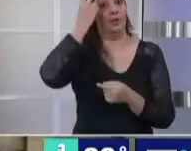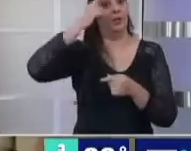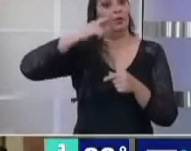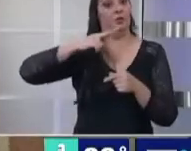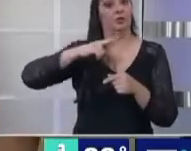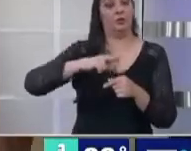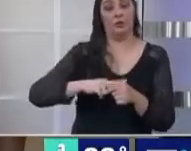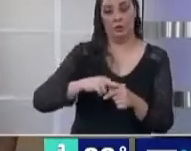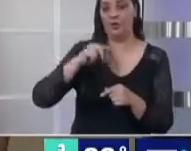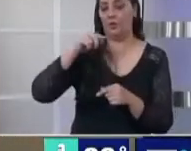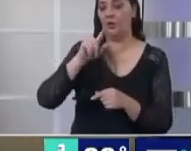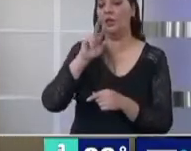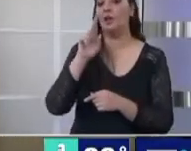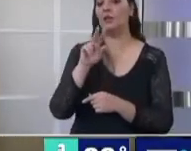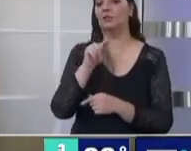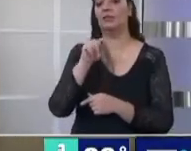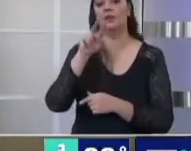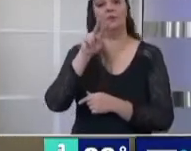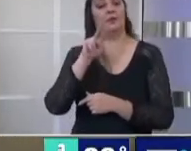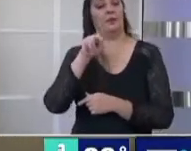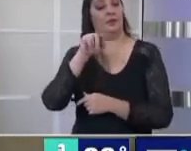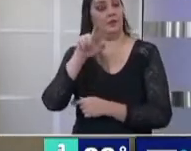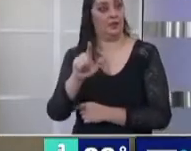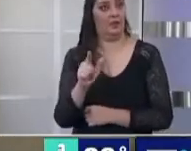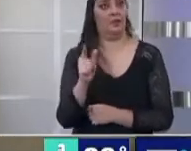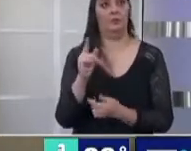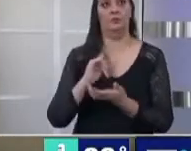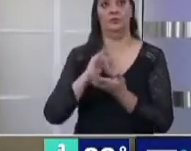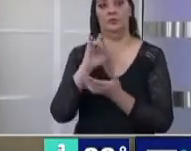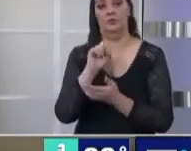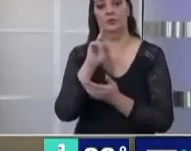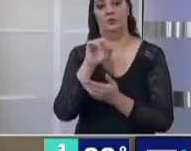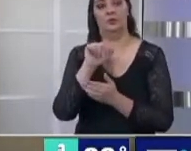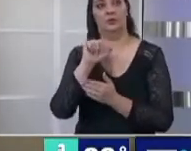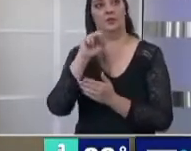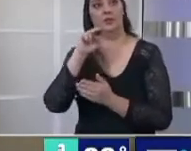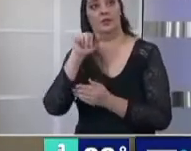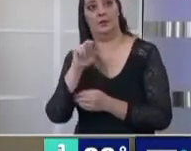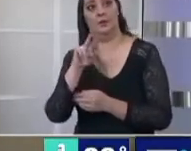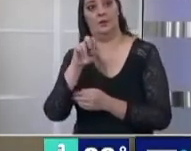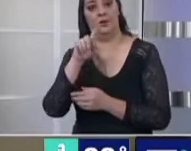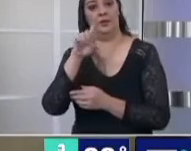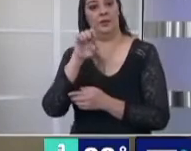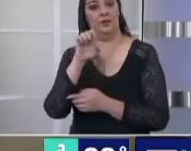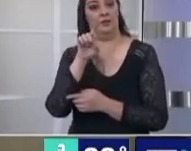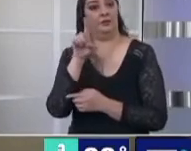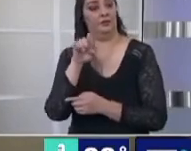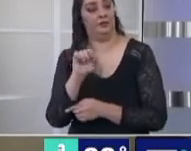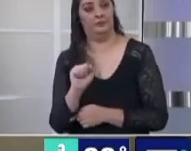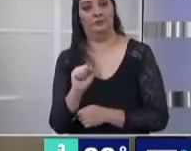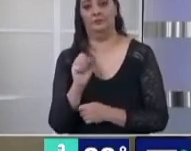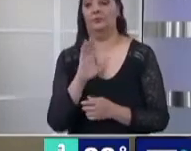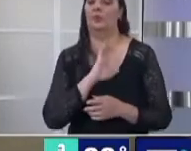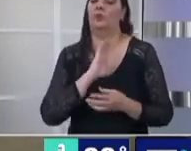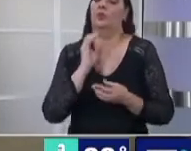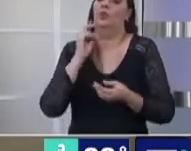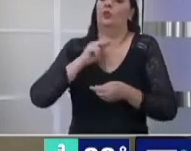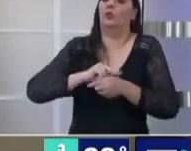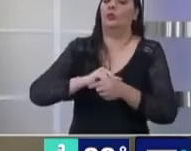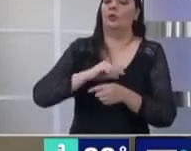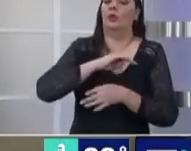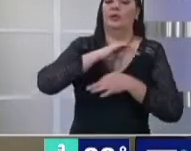Estatal de Radio y Televisión, Susana Valdés. Susana, gracias por acompañarnos. Gracias, Lalo. Gracias. Querido doctor, hablo a nombre